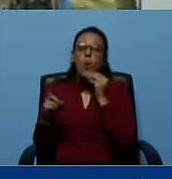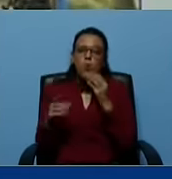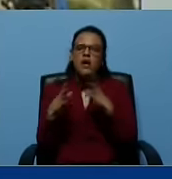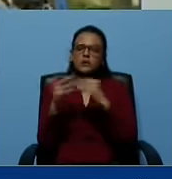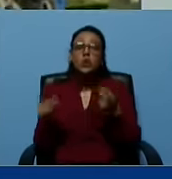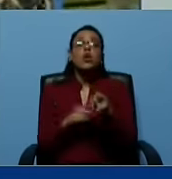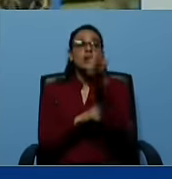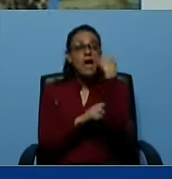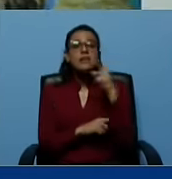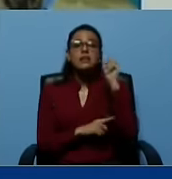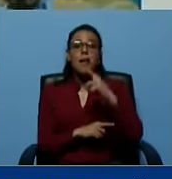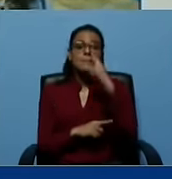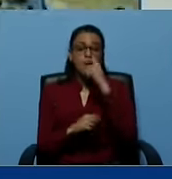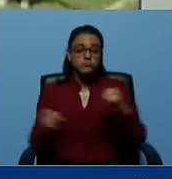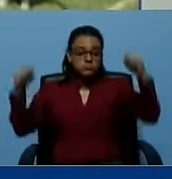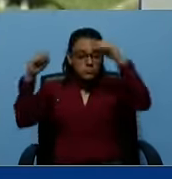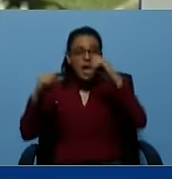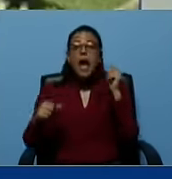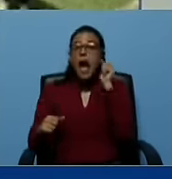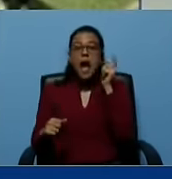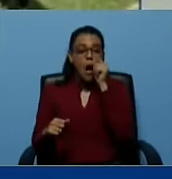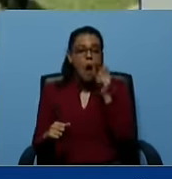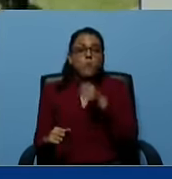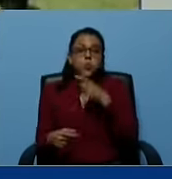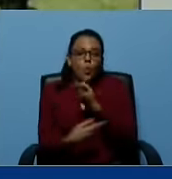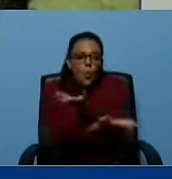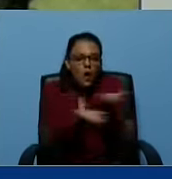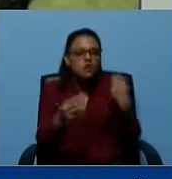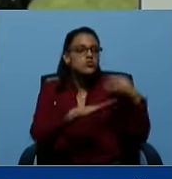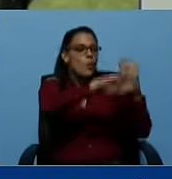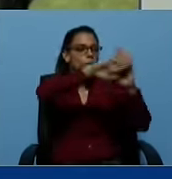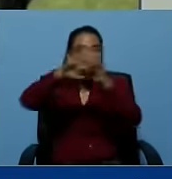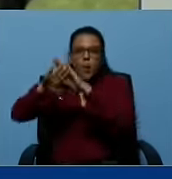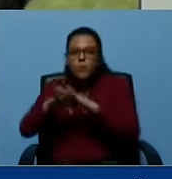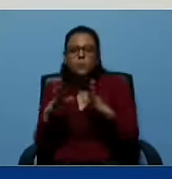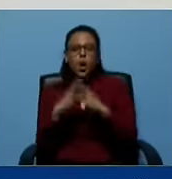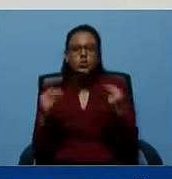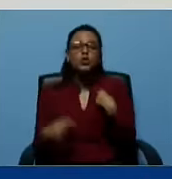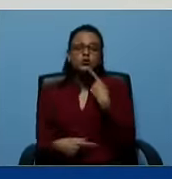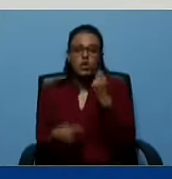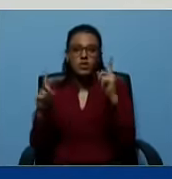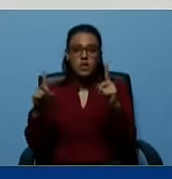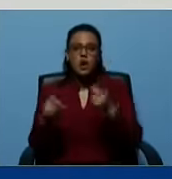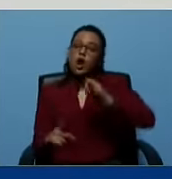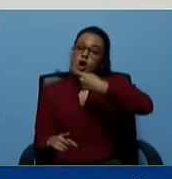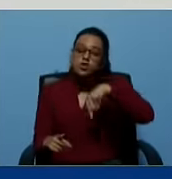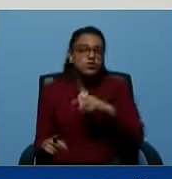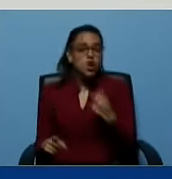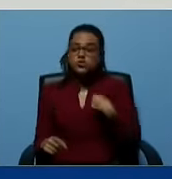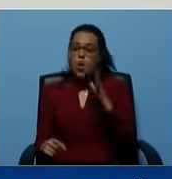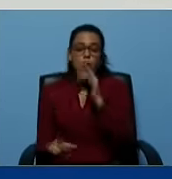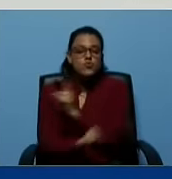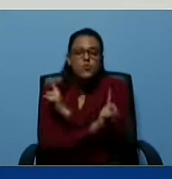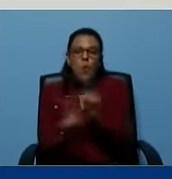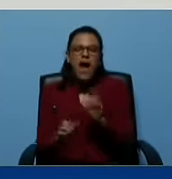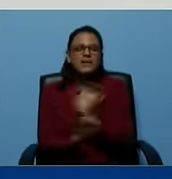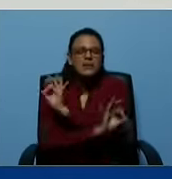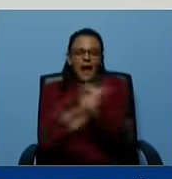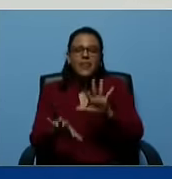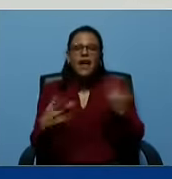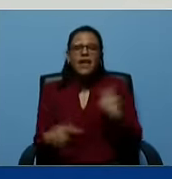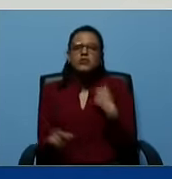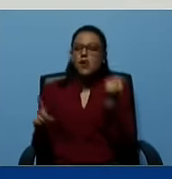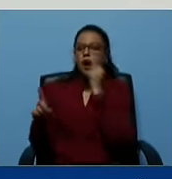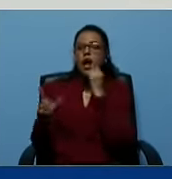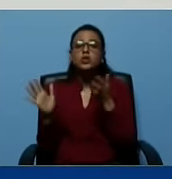los abuelos y abuelas una cosa que digo hoy aquí. No tenemos ni tengo nada que